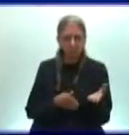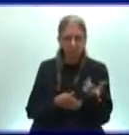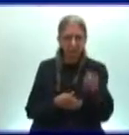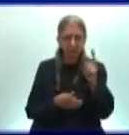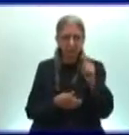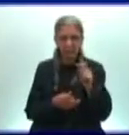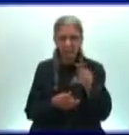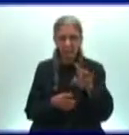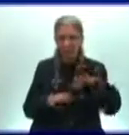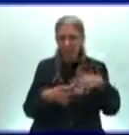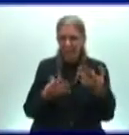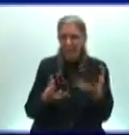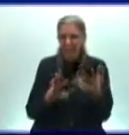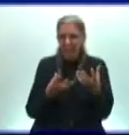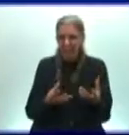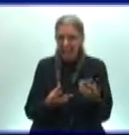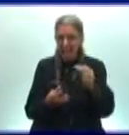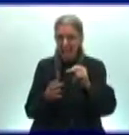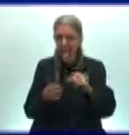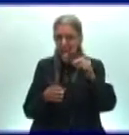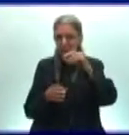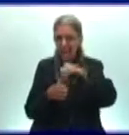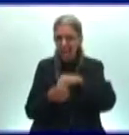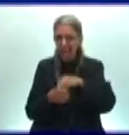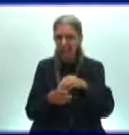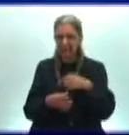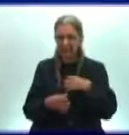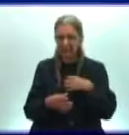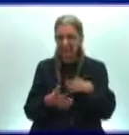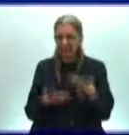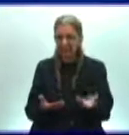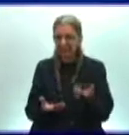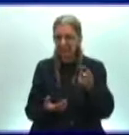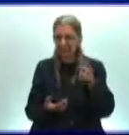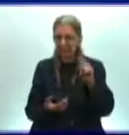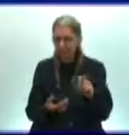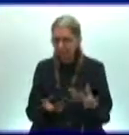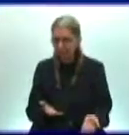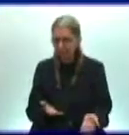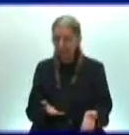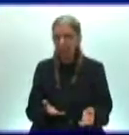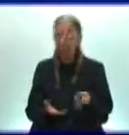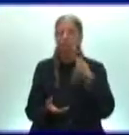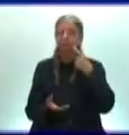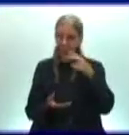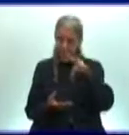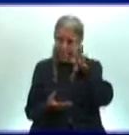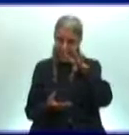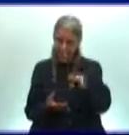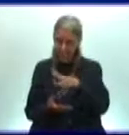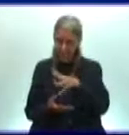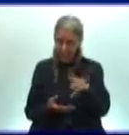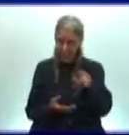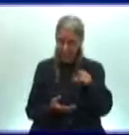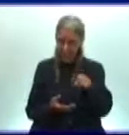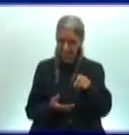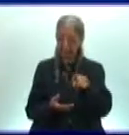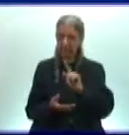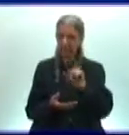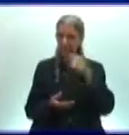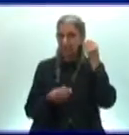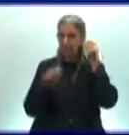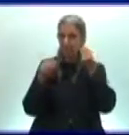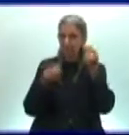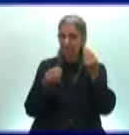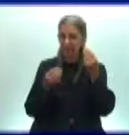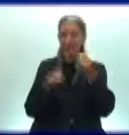para responder todos estos incisos es imprescindible que ustedes analicen el diagrama de la distribución electrónica. No se preocupen, porque al